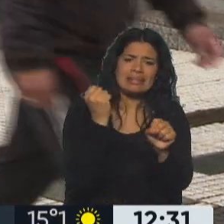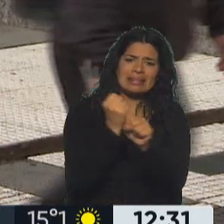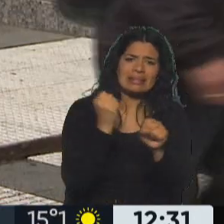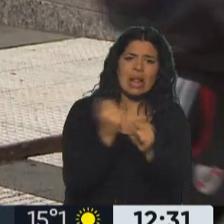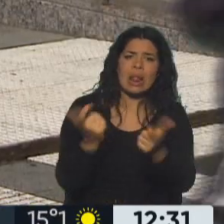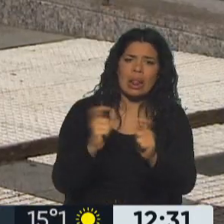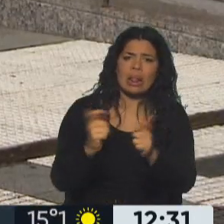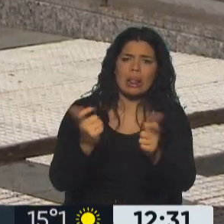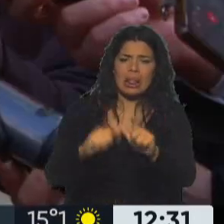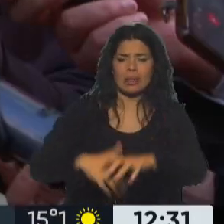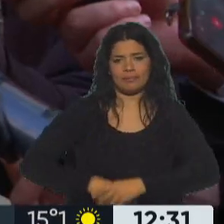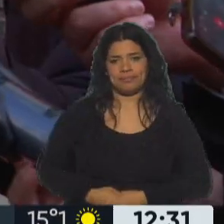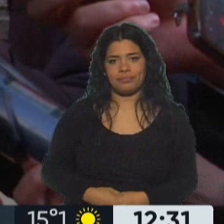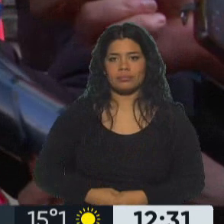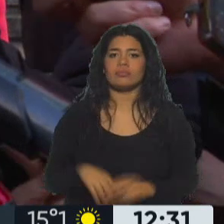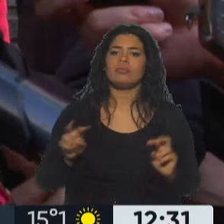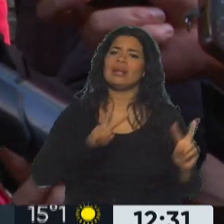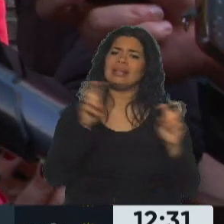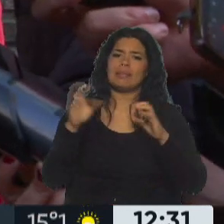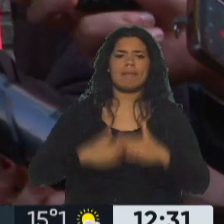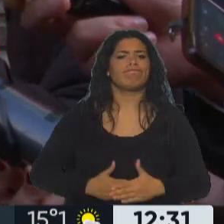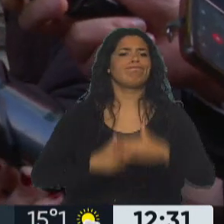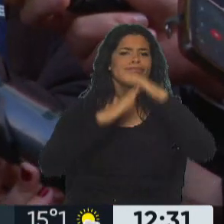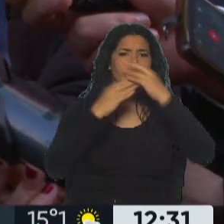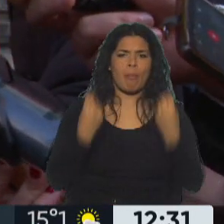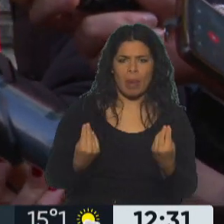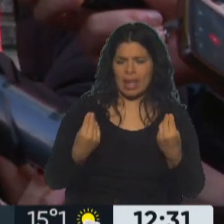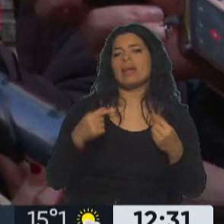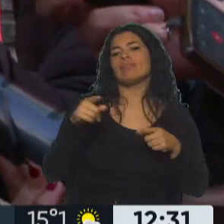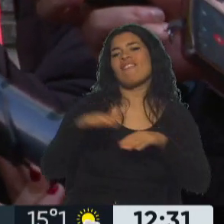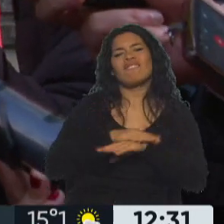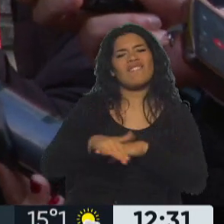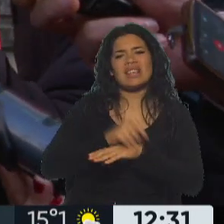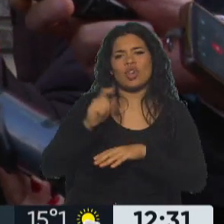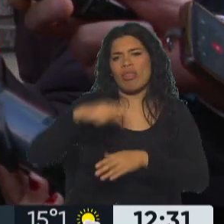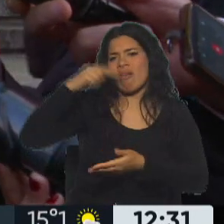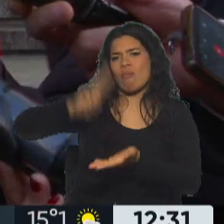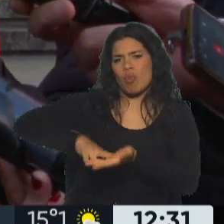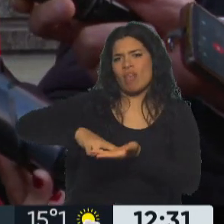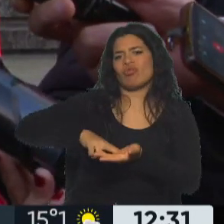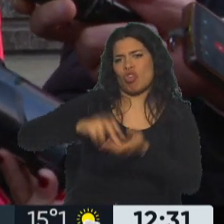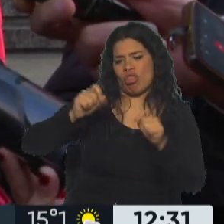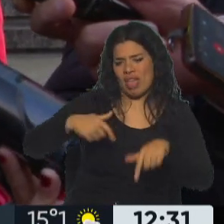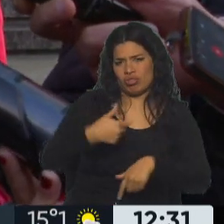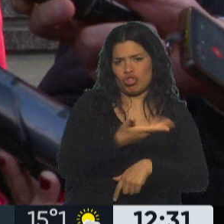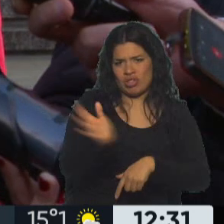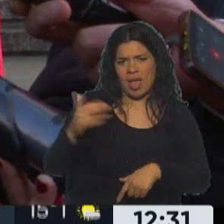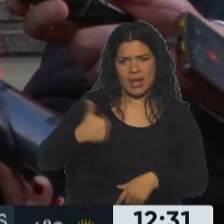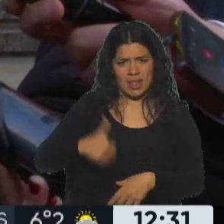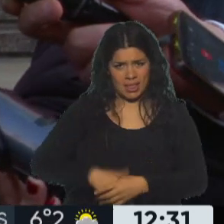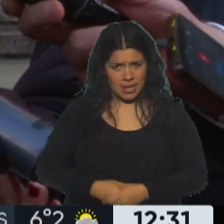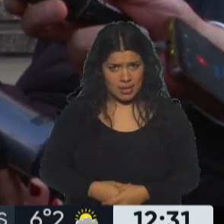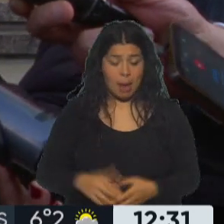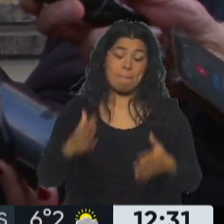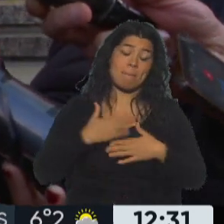un tema trascendental para la estructura impositiva de nuestra sociedad y me parece que hay que verlo de esta manera. Aquellos